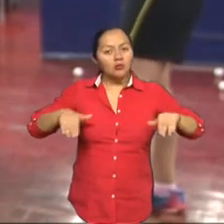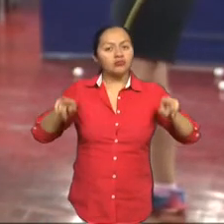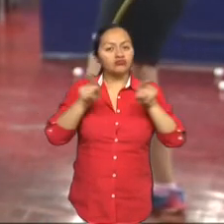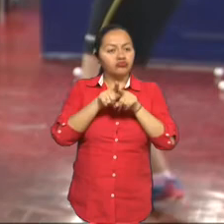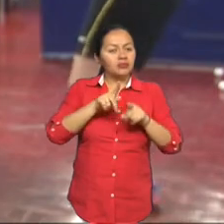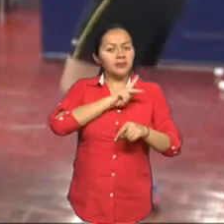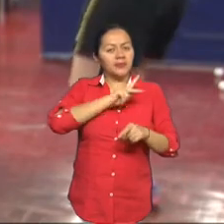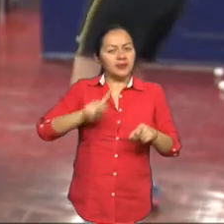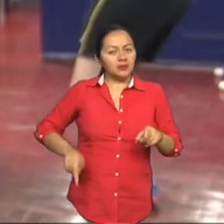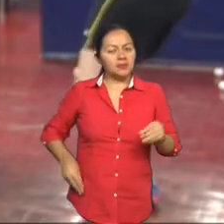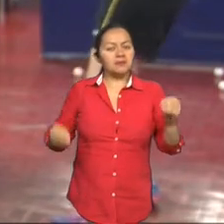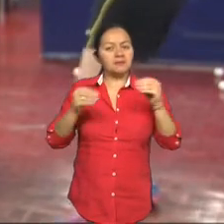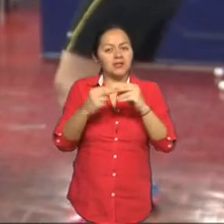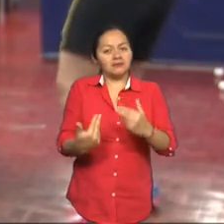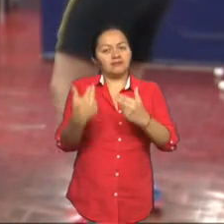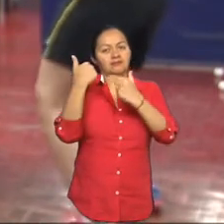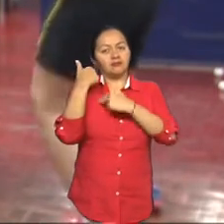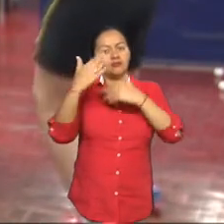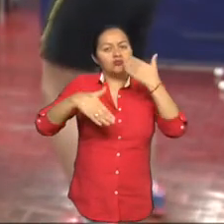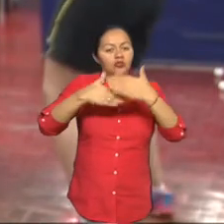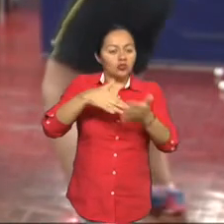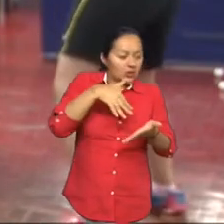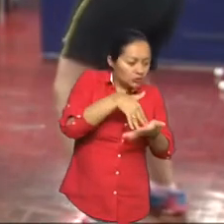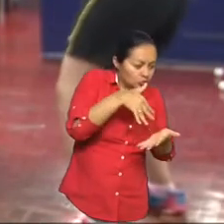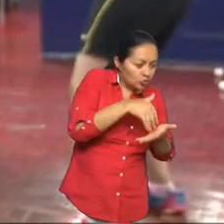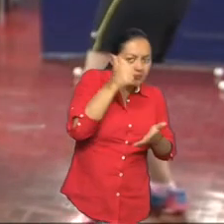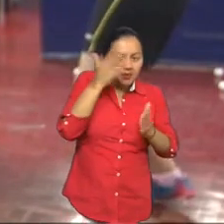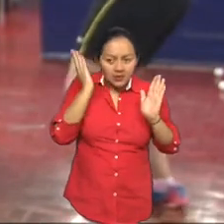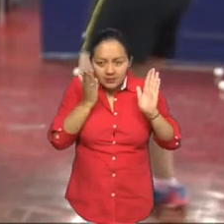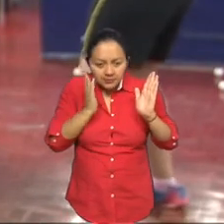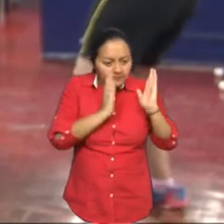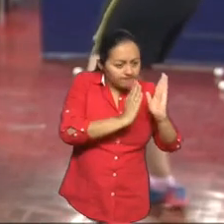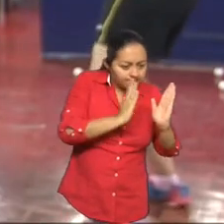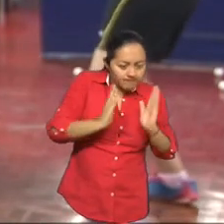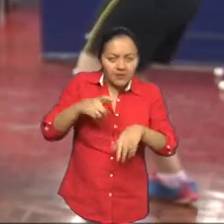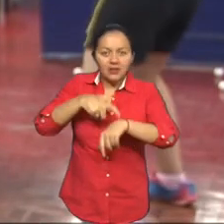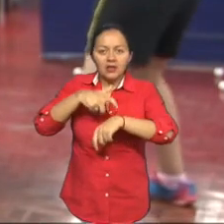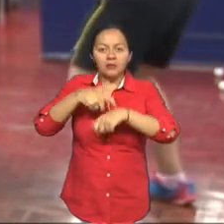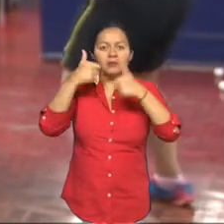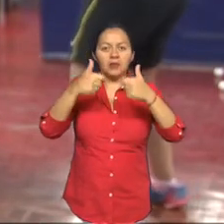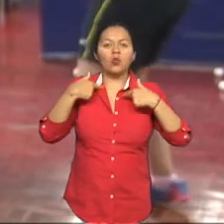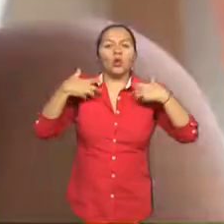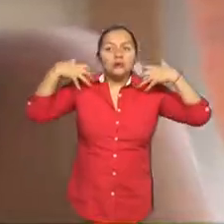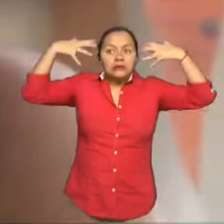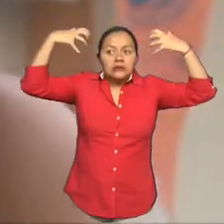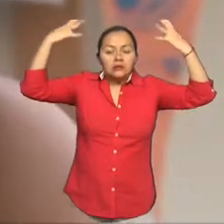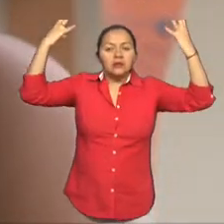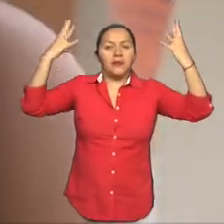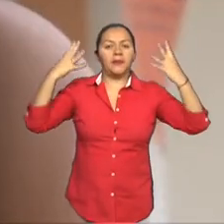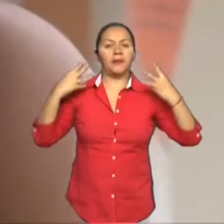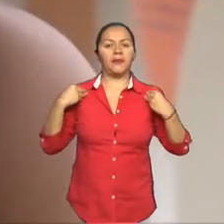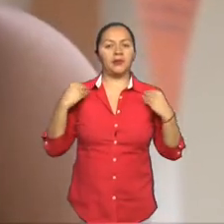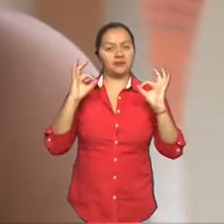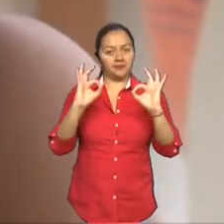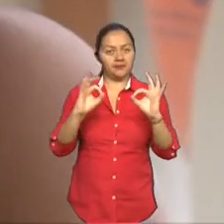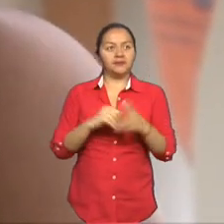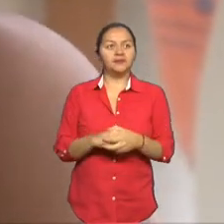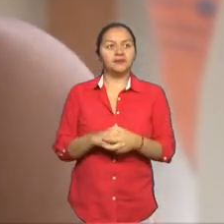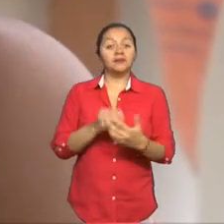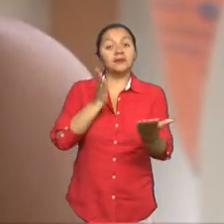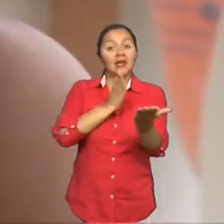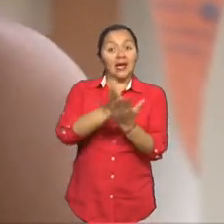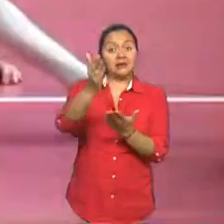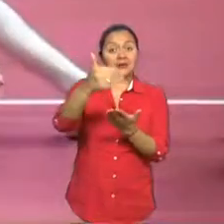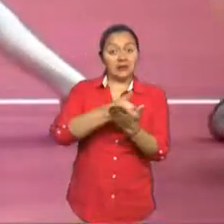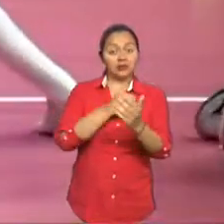personalmente, me ha hecho más responsable en los estudios y es una forma de desestresarme. El acceso al